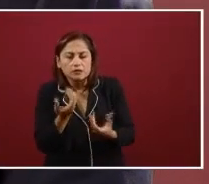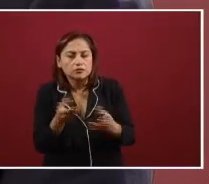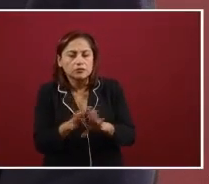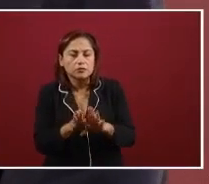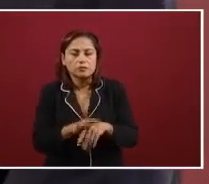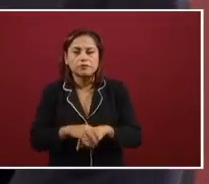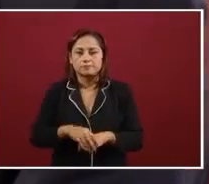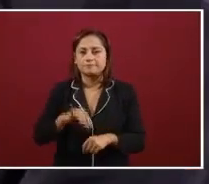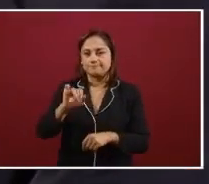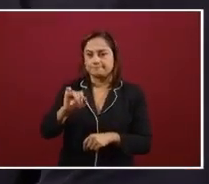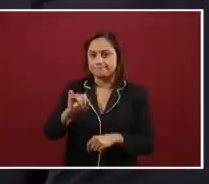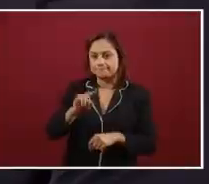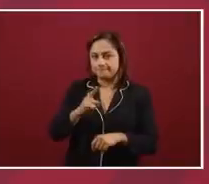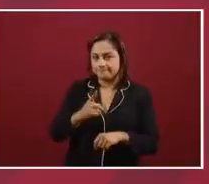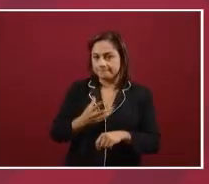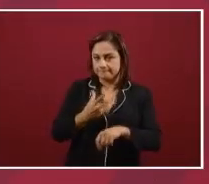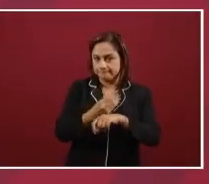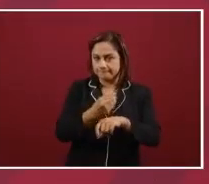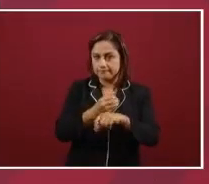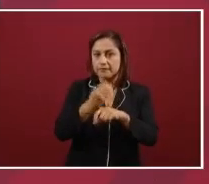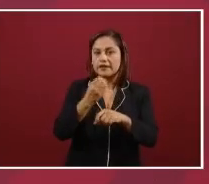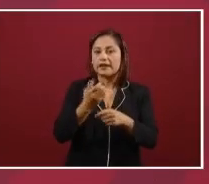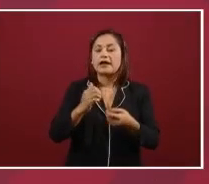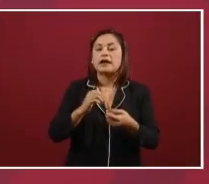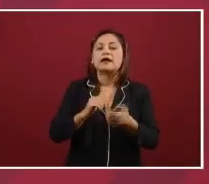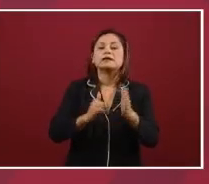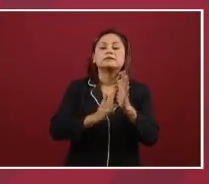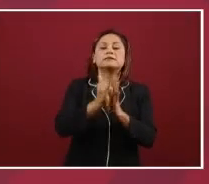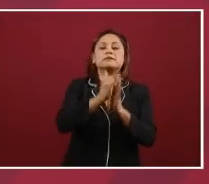son proyectos para